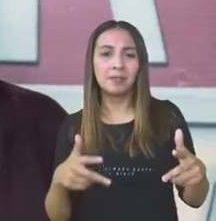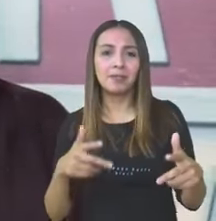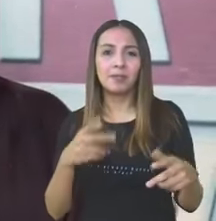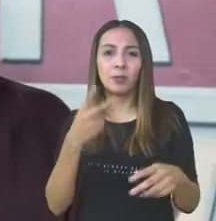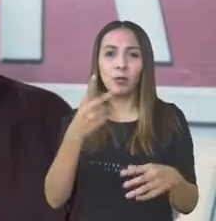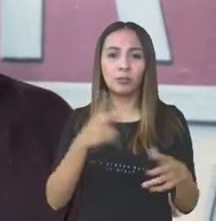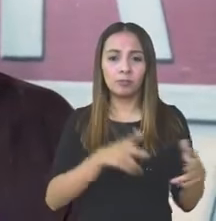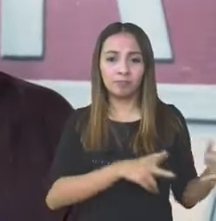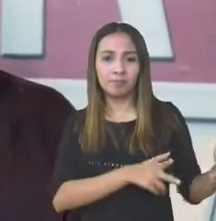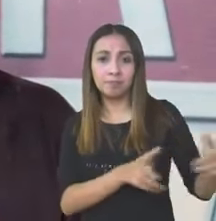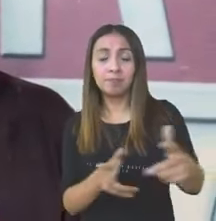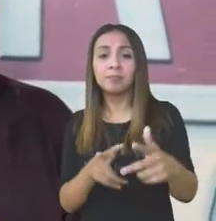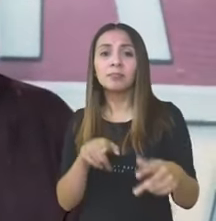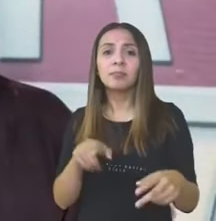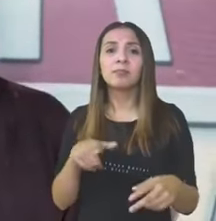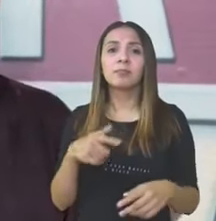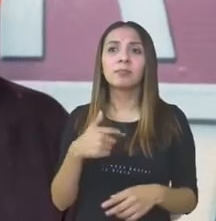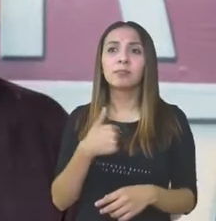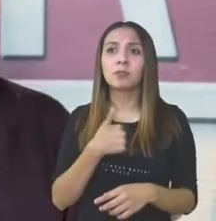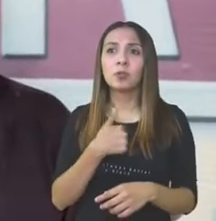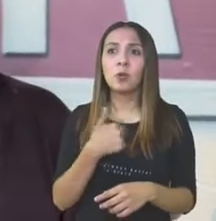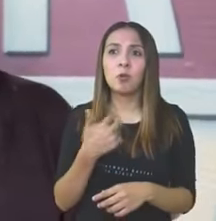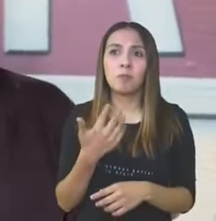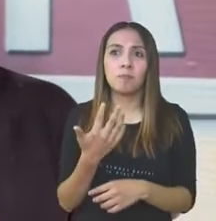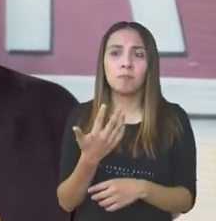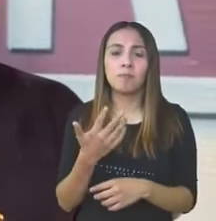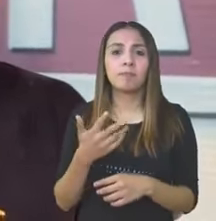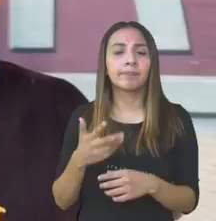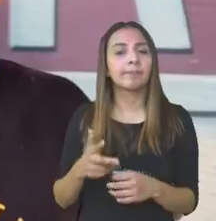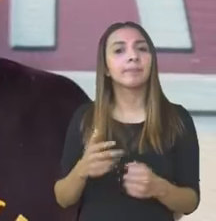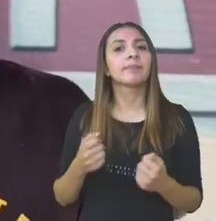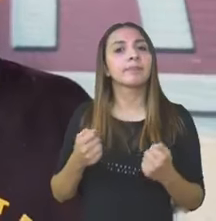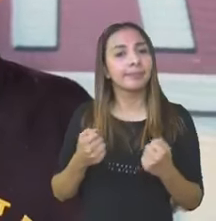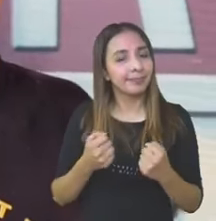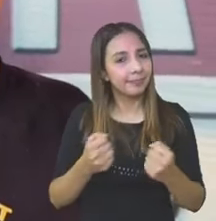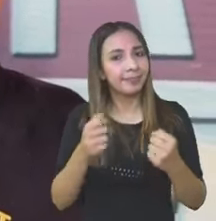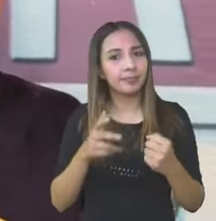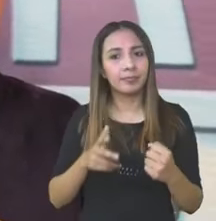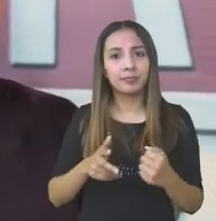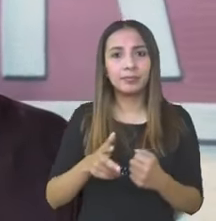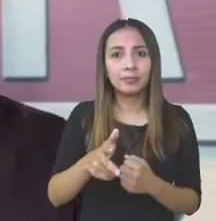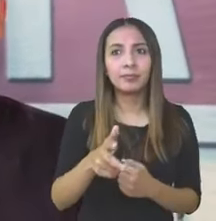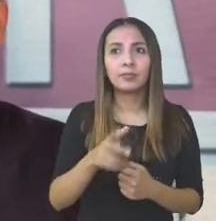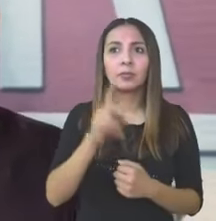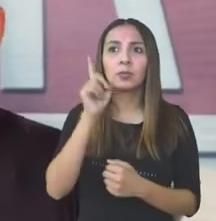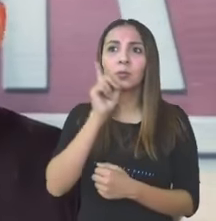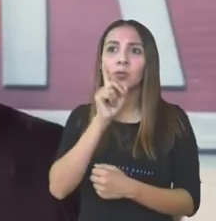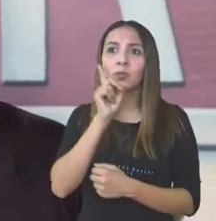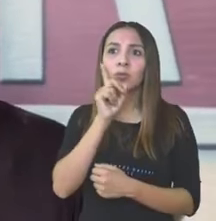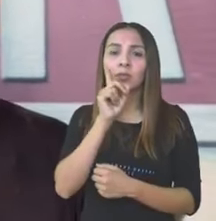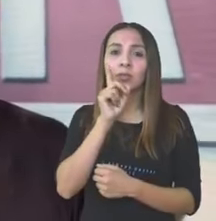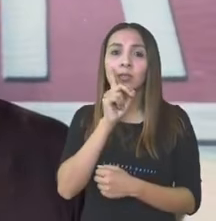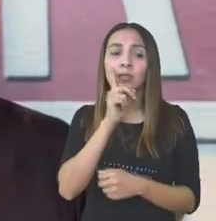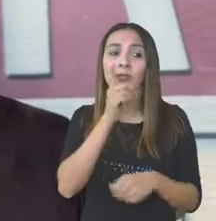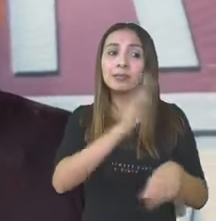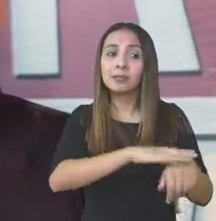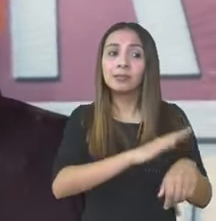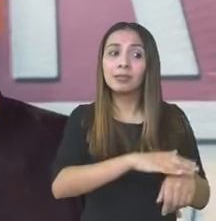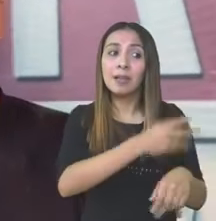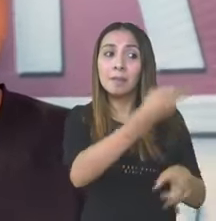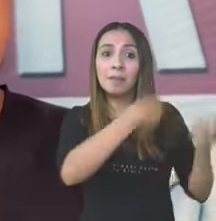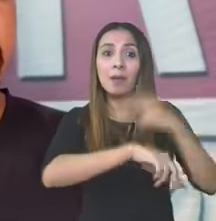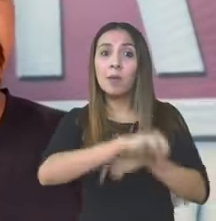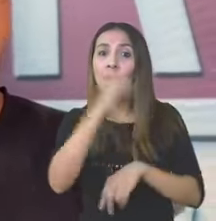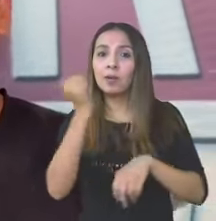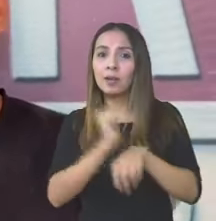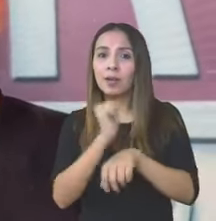secretaría. Y llego a la instalación, una muchacha muy prepotente y me dice, ahí viene el otro carro, ¿para que no está alegando? Cosa